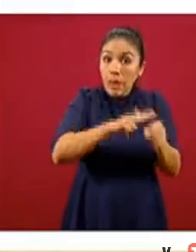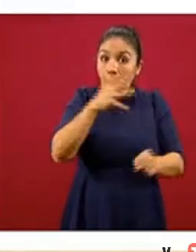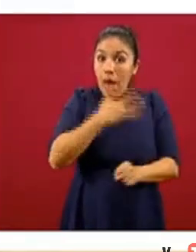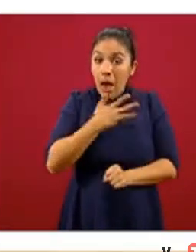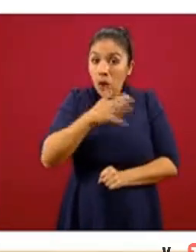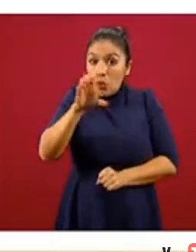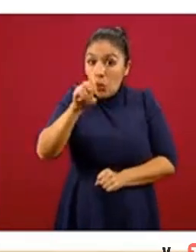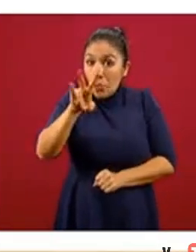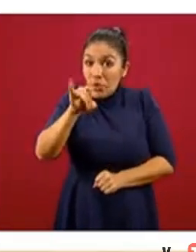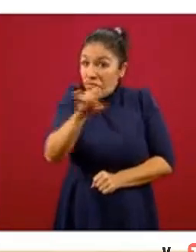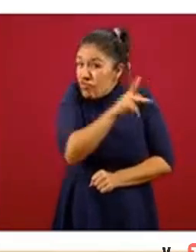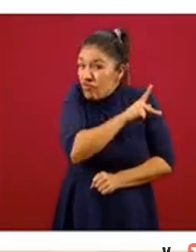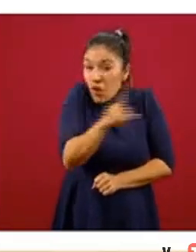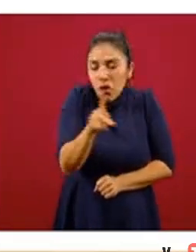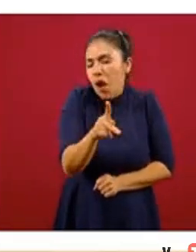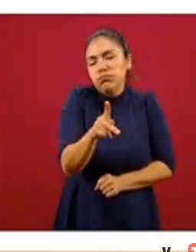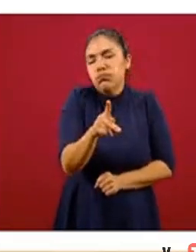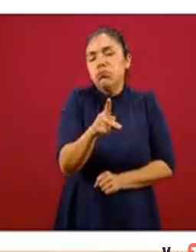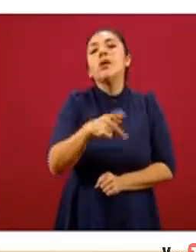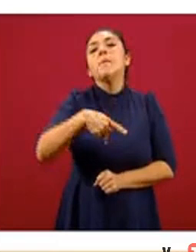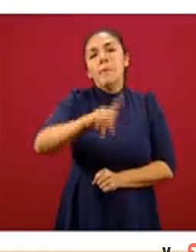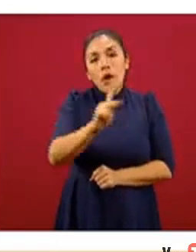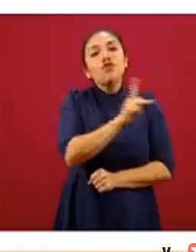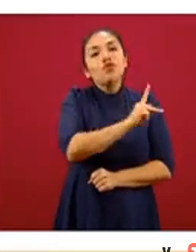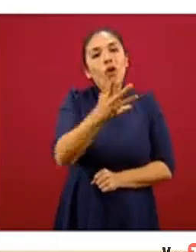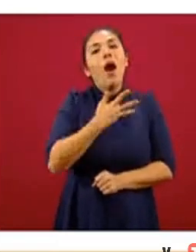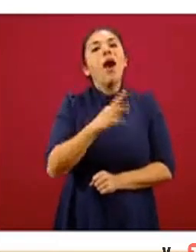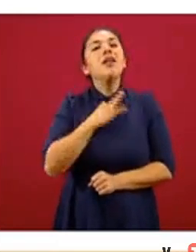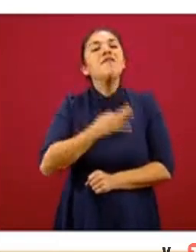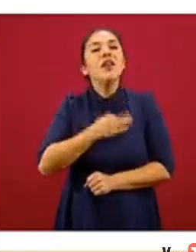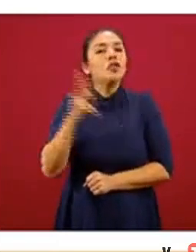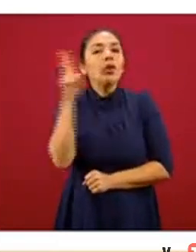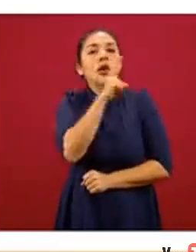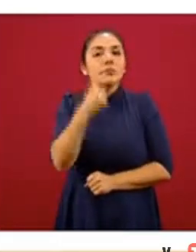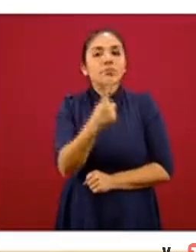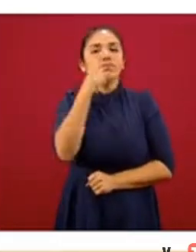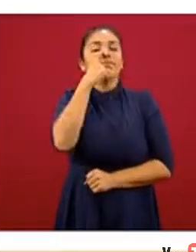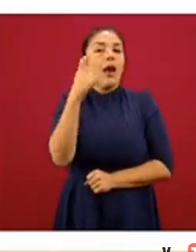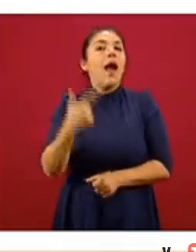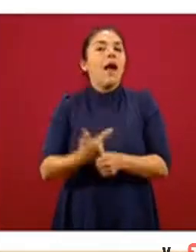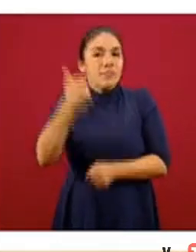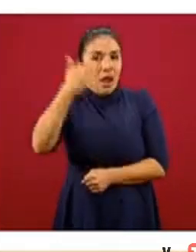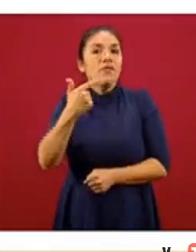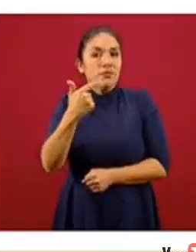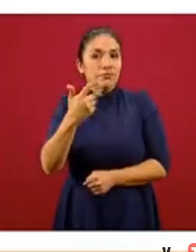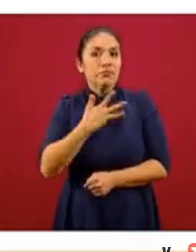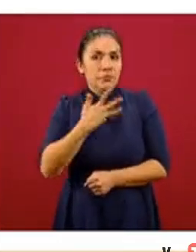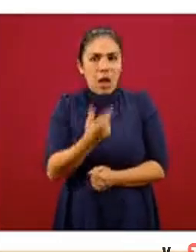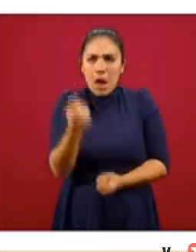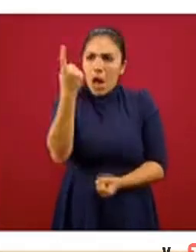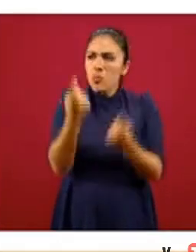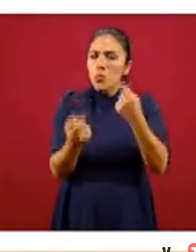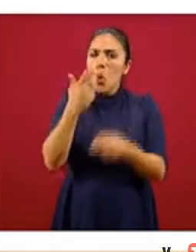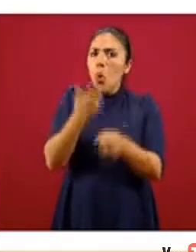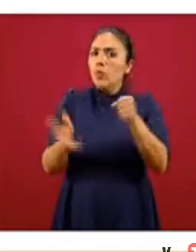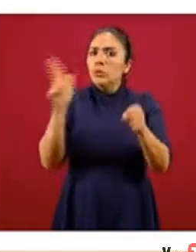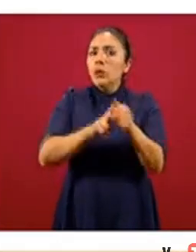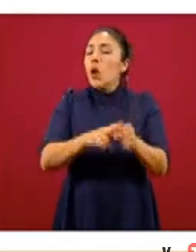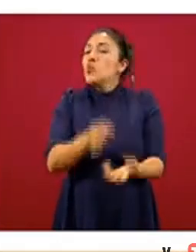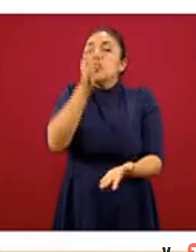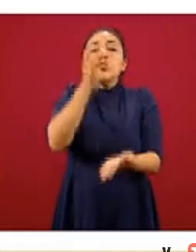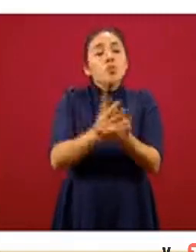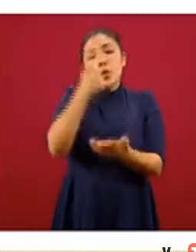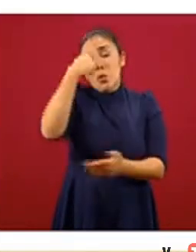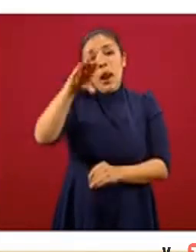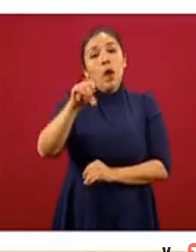COVID, pero todos tienen infección respiratoria aguda grave, parcial o totalmente. Hay hospitales que completamente son